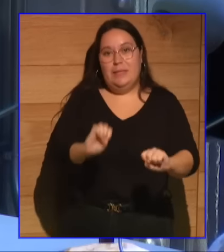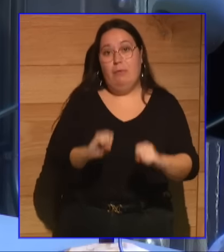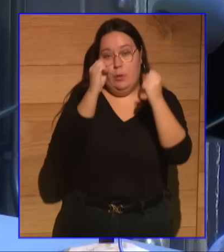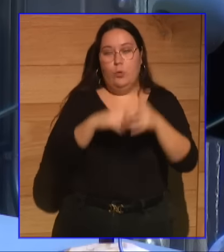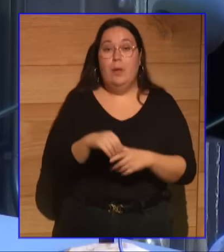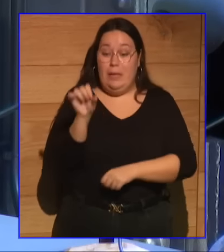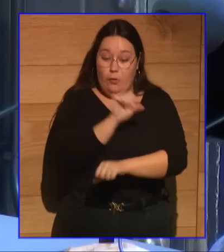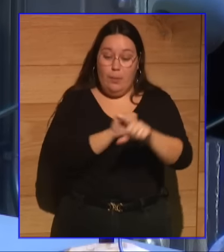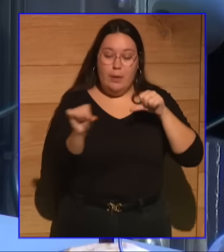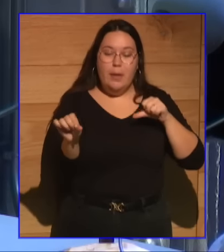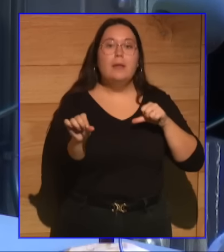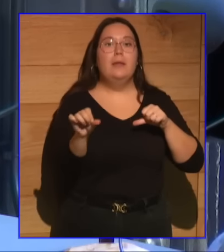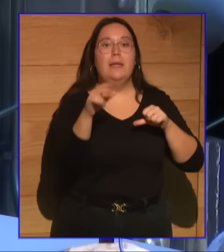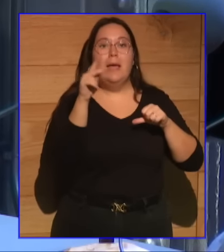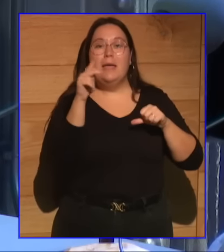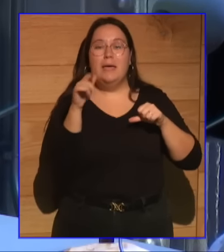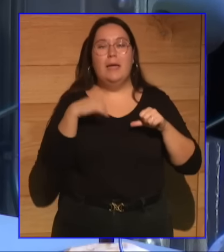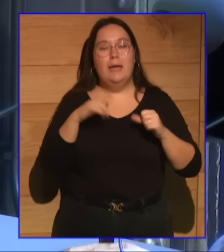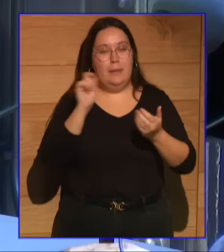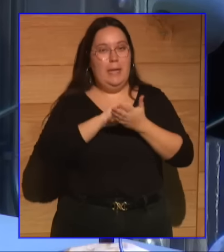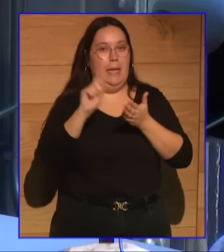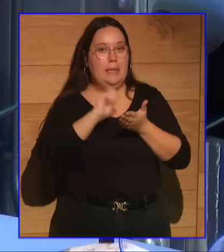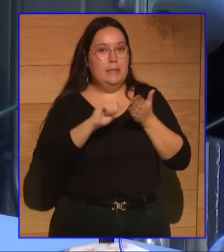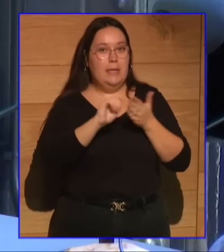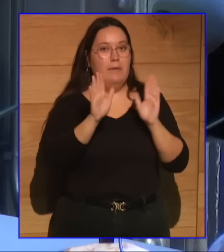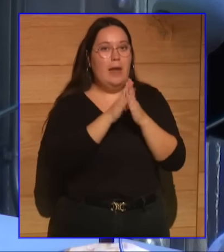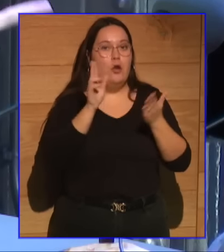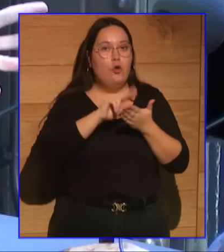a partir de ahí es cuando Kennedy finalmente escribe la